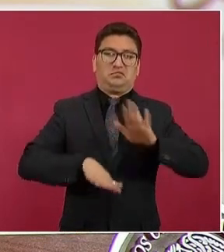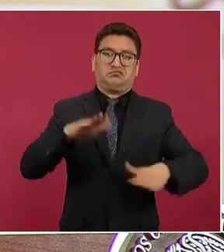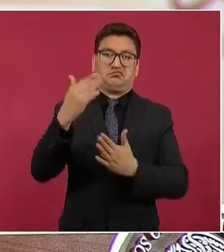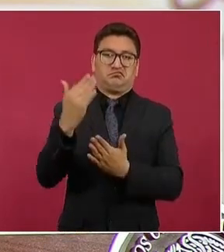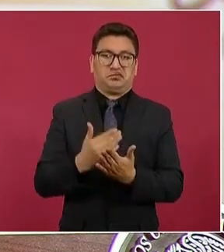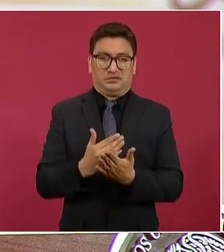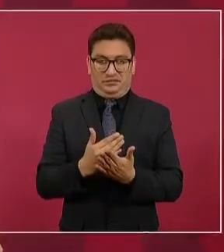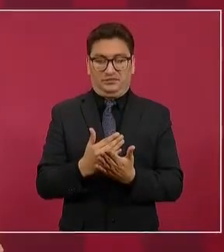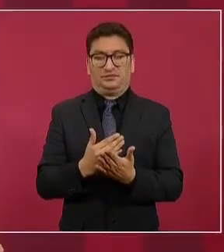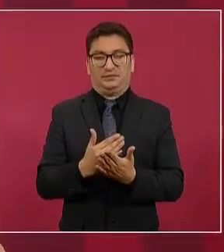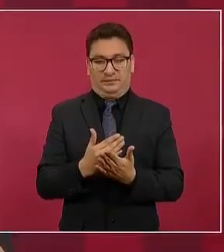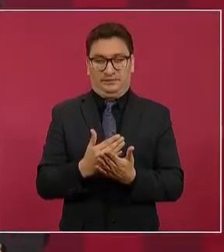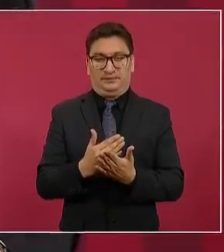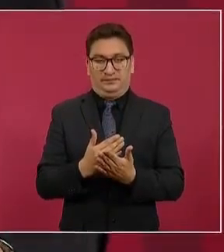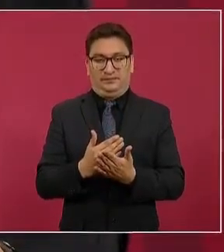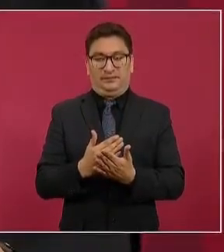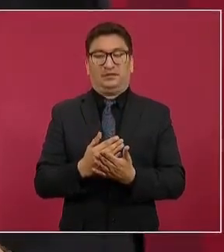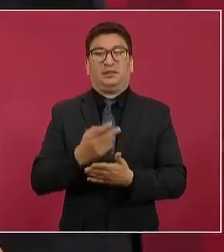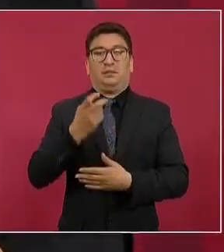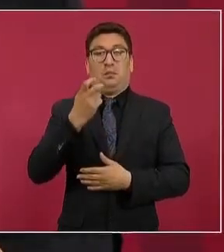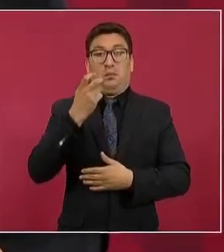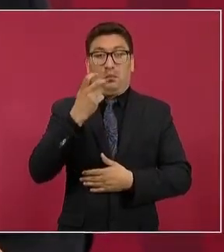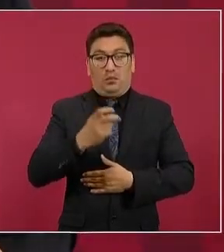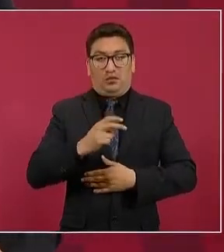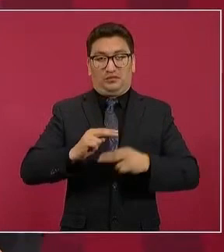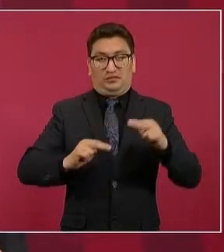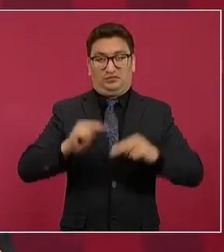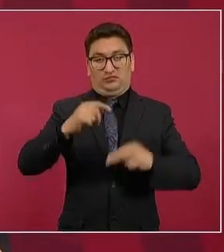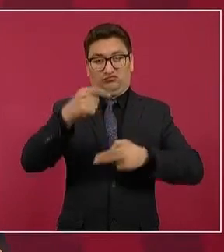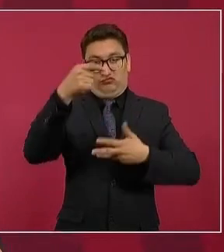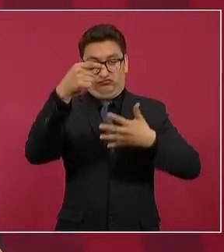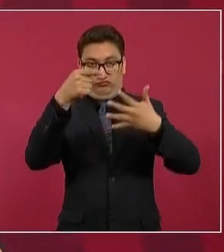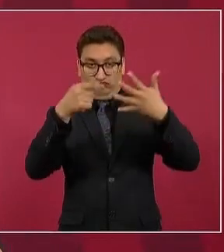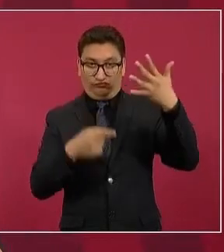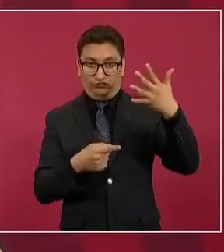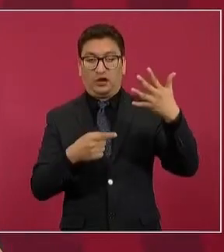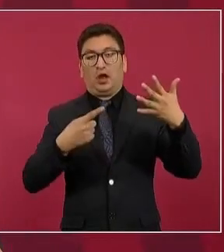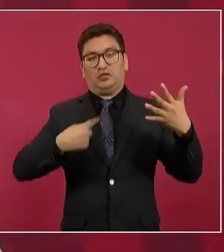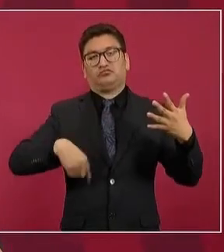Por eso quedamos abajo de Estados Unidos.